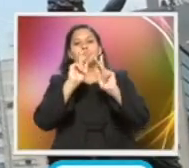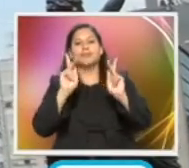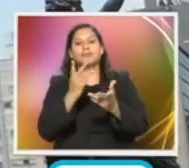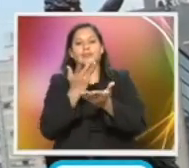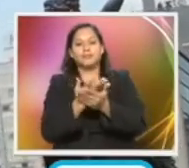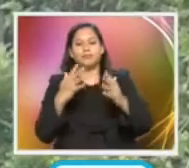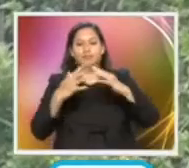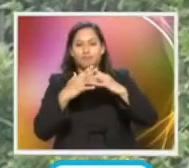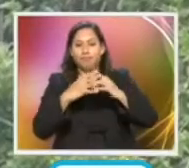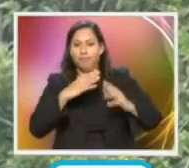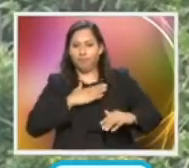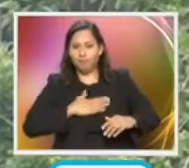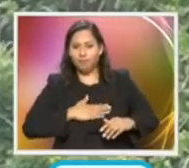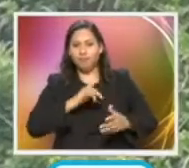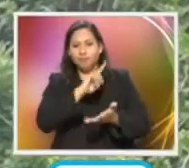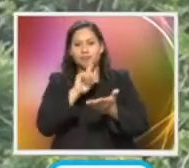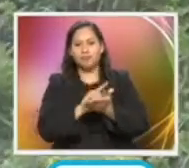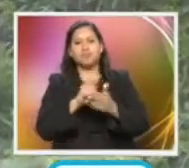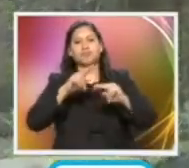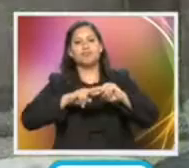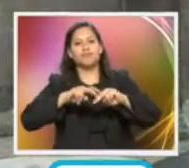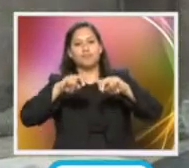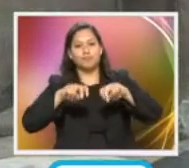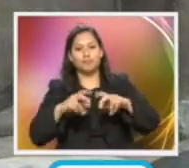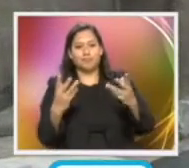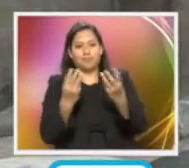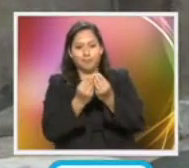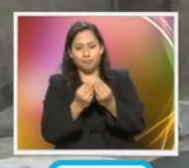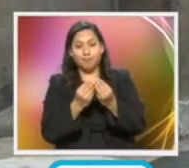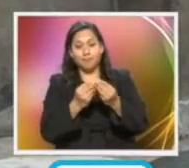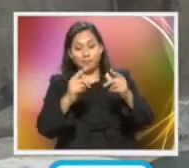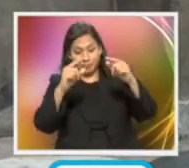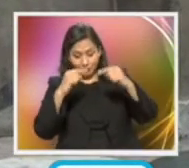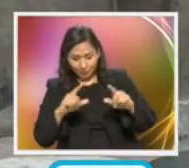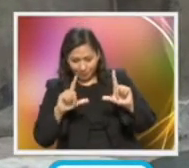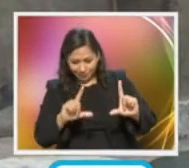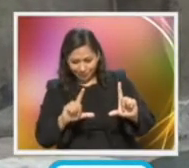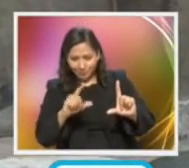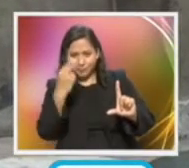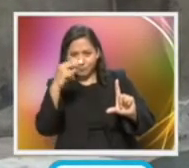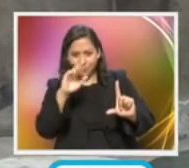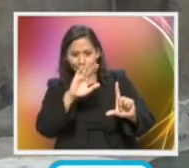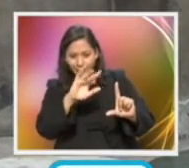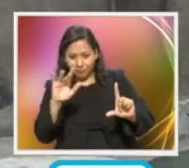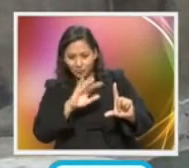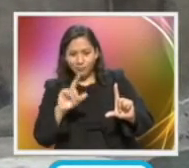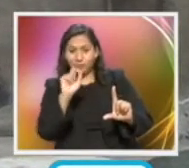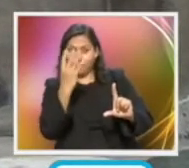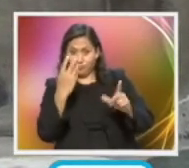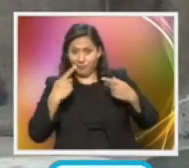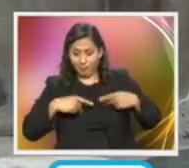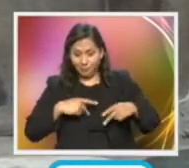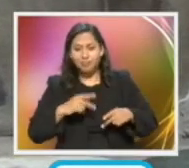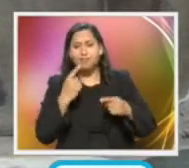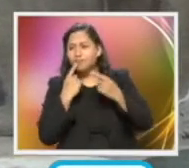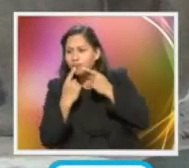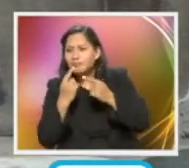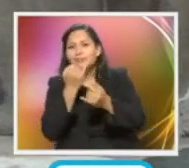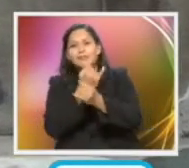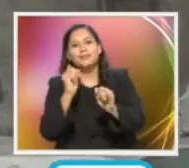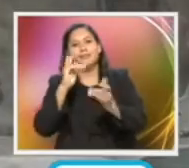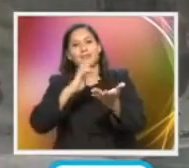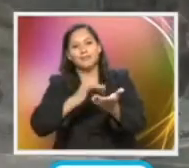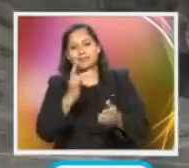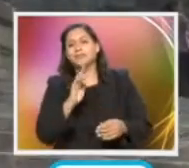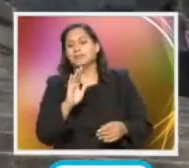guerra, la justicia y la ley. Y bajo estos personajes están los nombres de las 24 personas que hicieron posible la